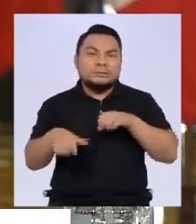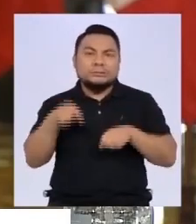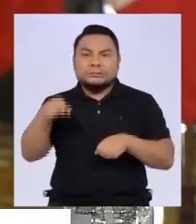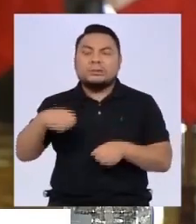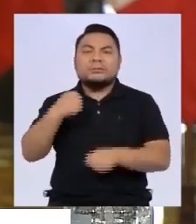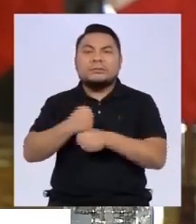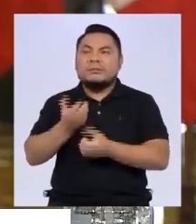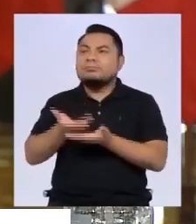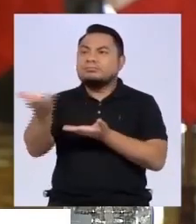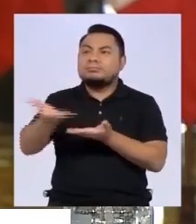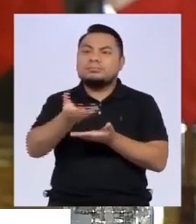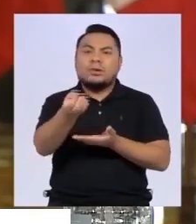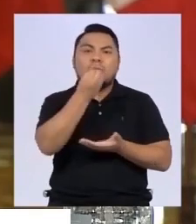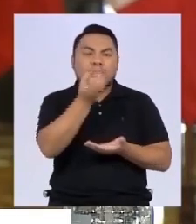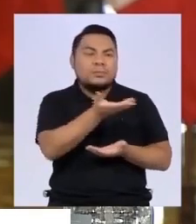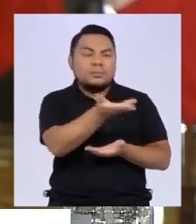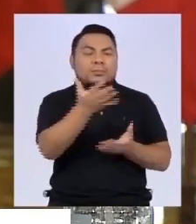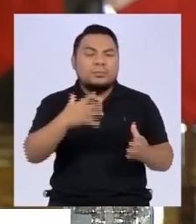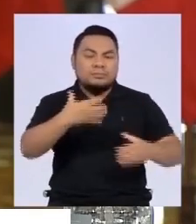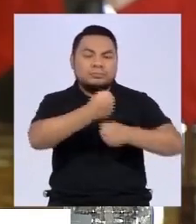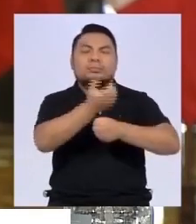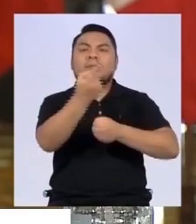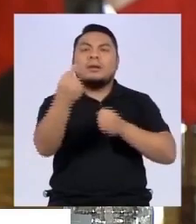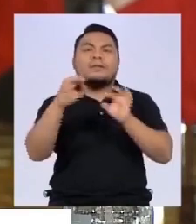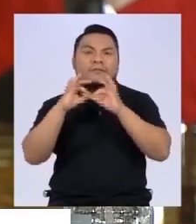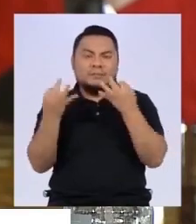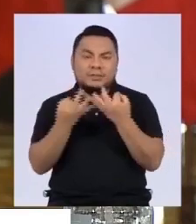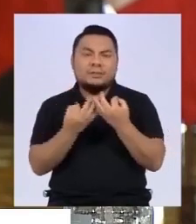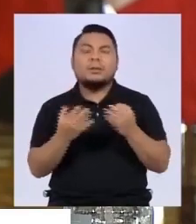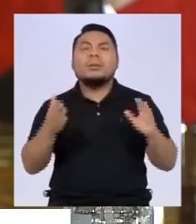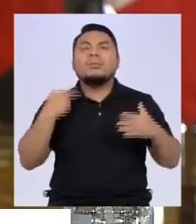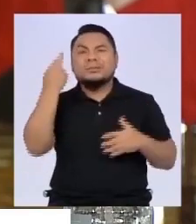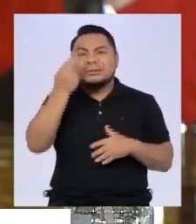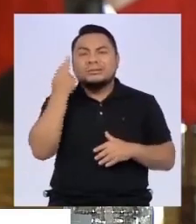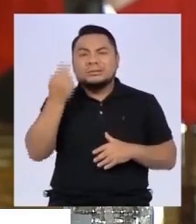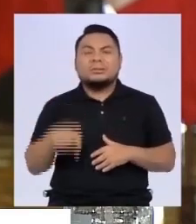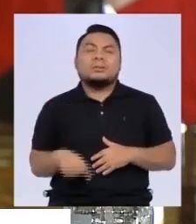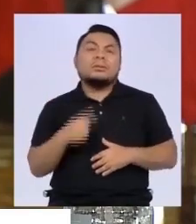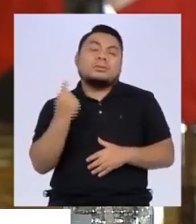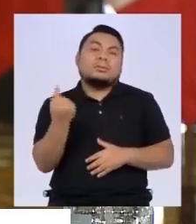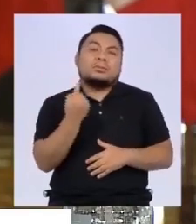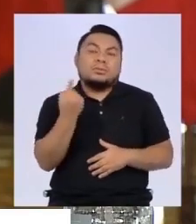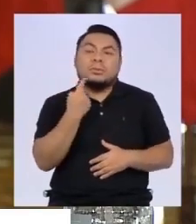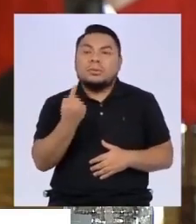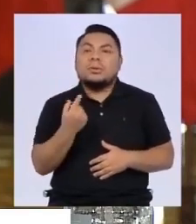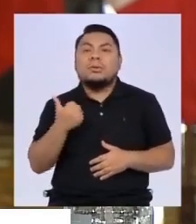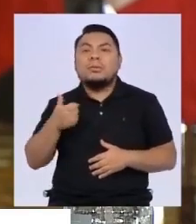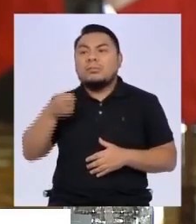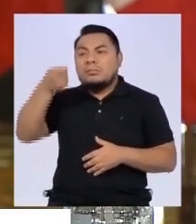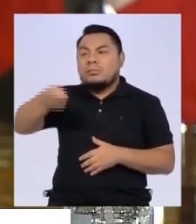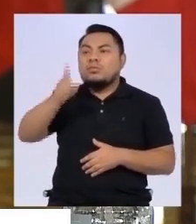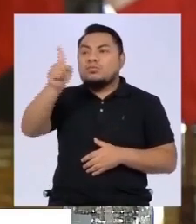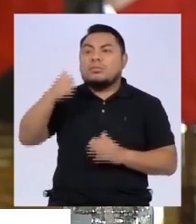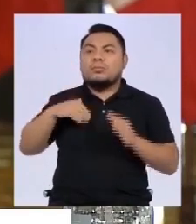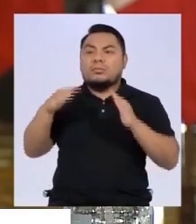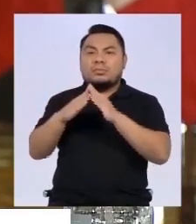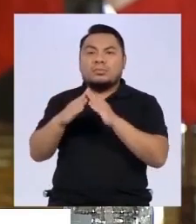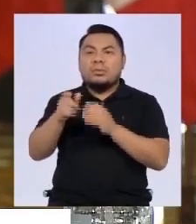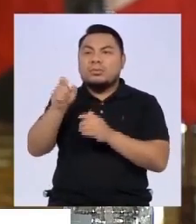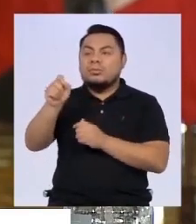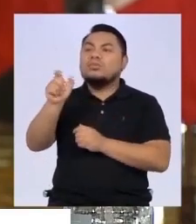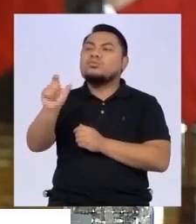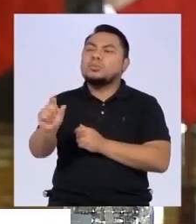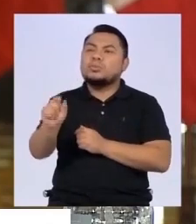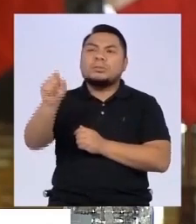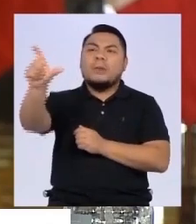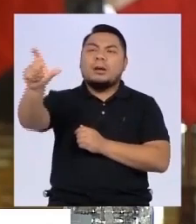esta transferencia y poder hacer la adquisición. Y entonces, por eso es que no es un solo monto por municipio. Hay municipios